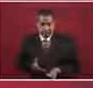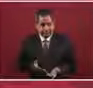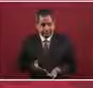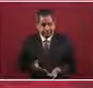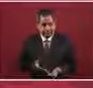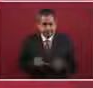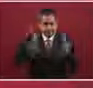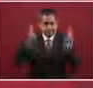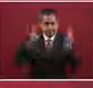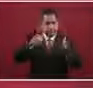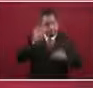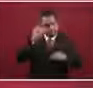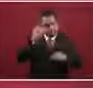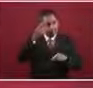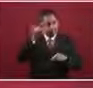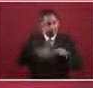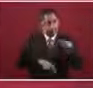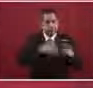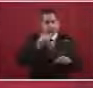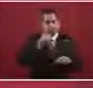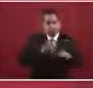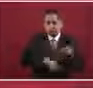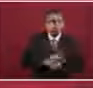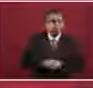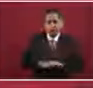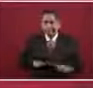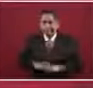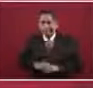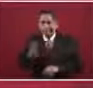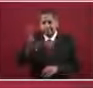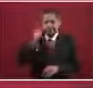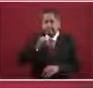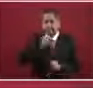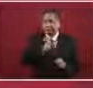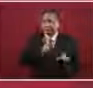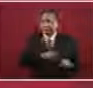el tema, o sea, ni siquiera